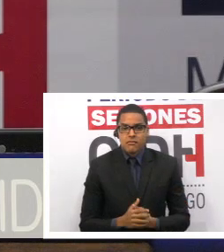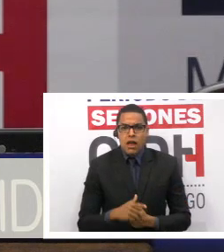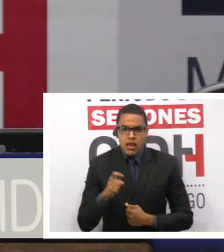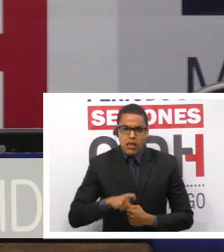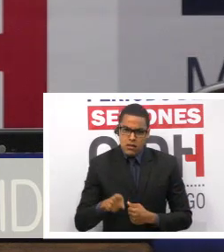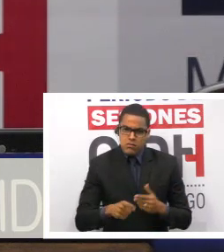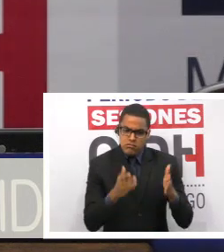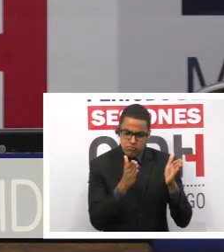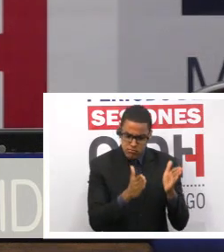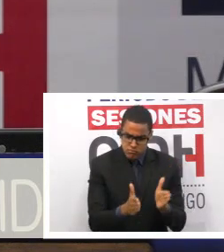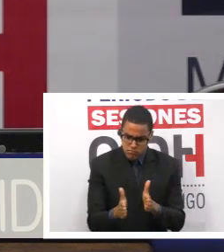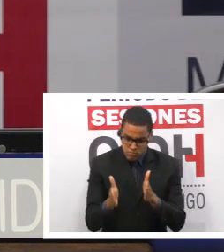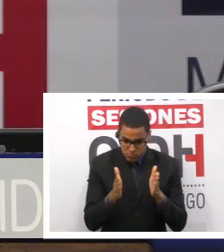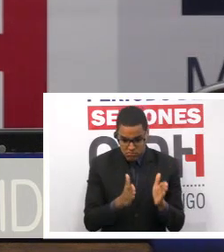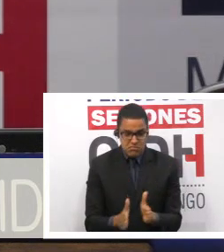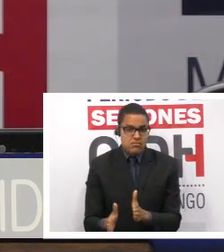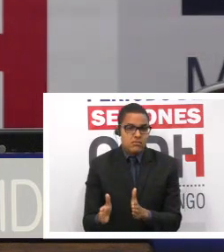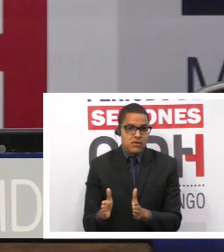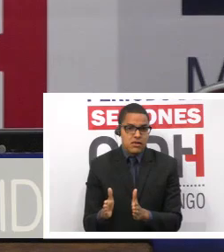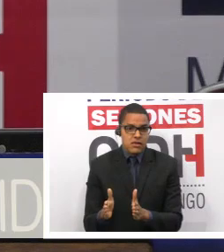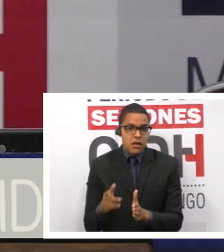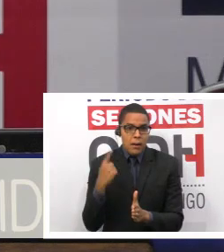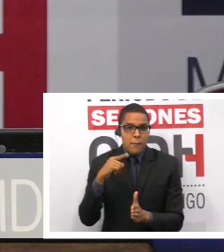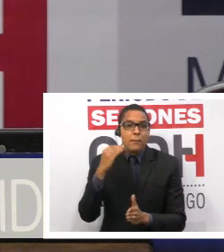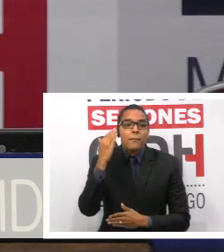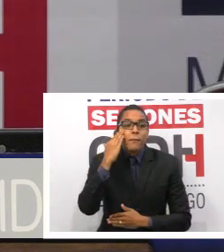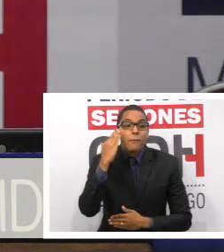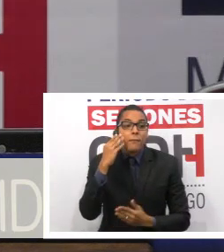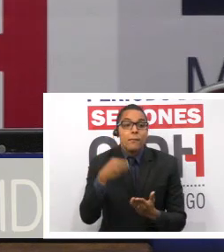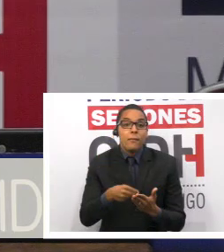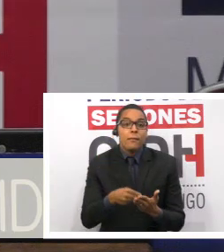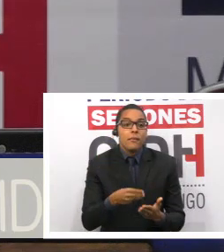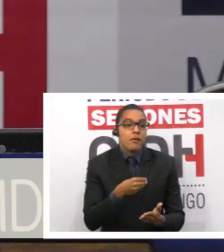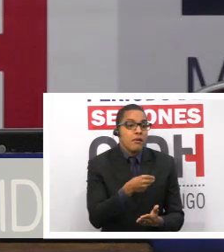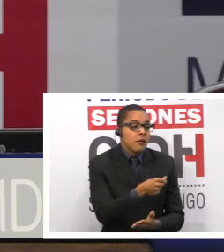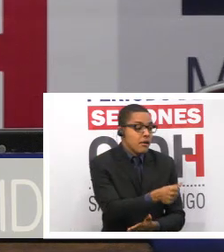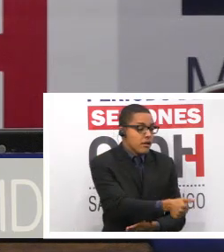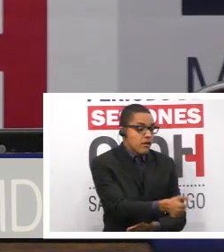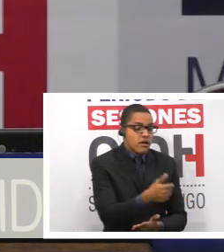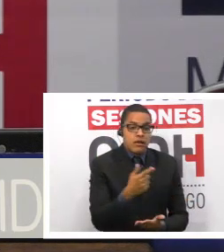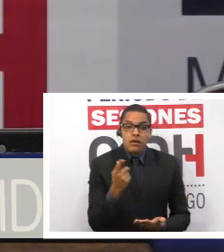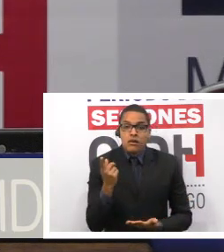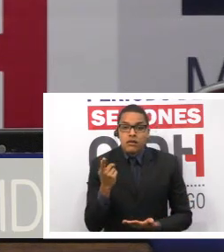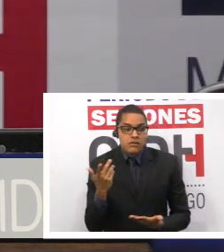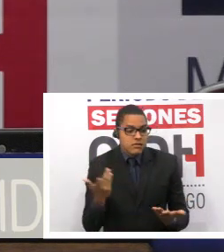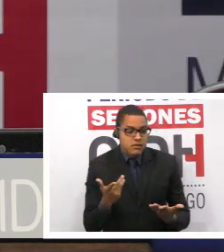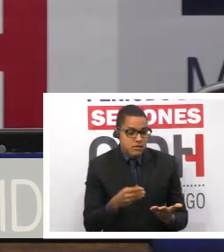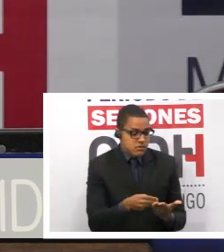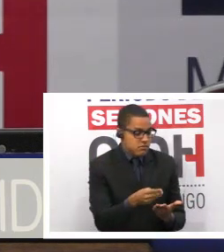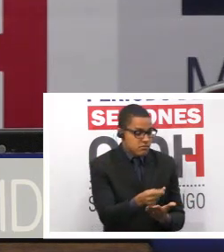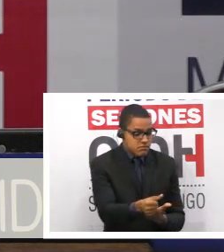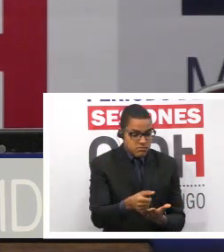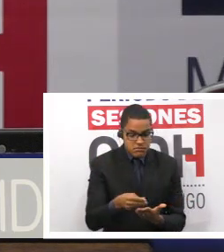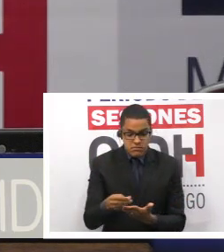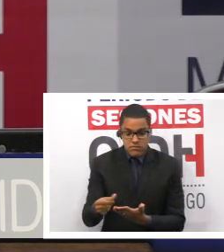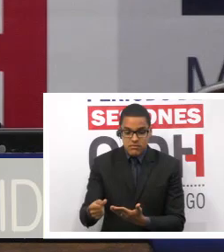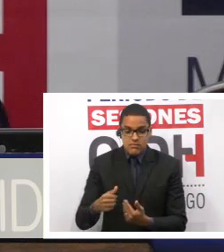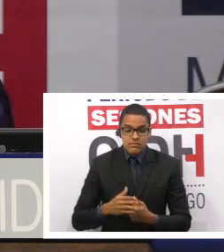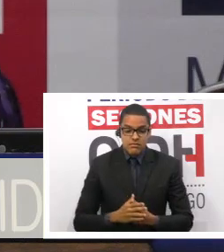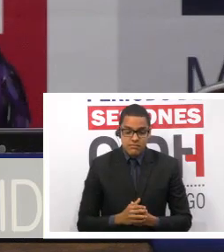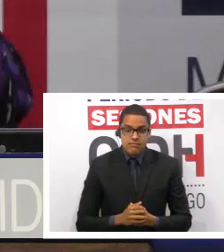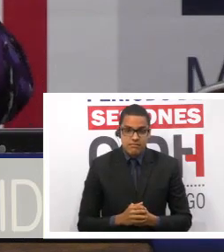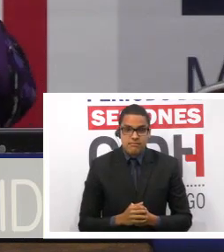antes de eso air comet y comencé